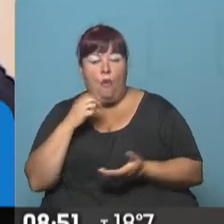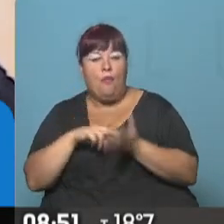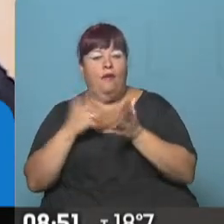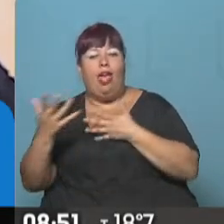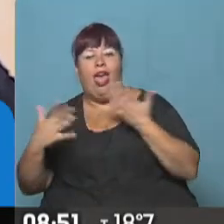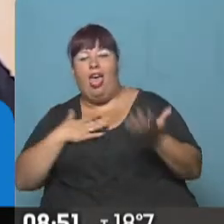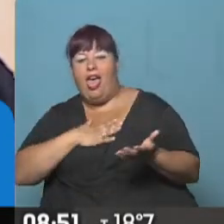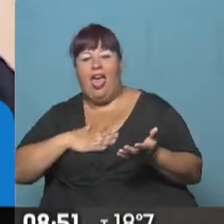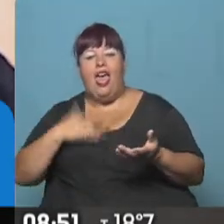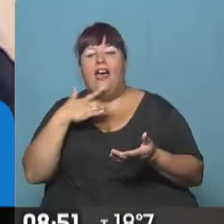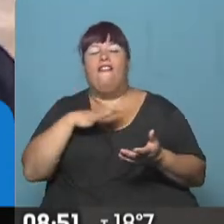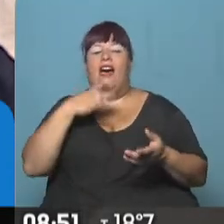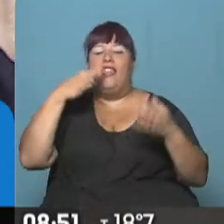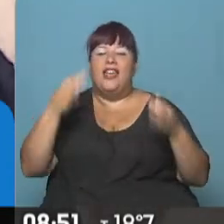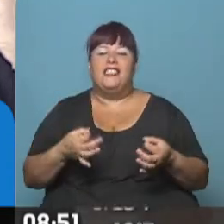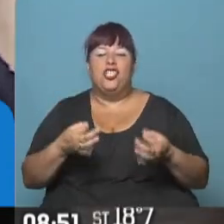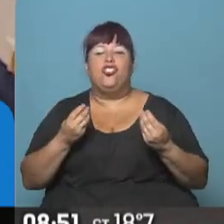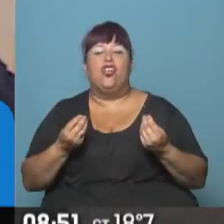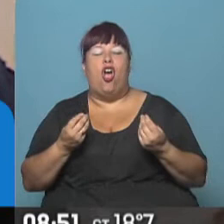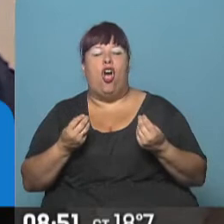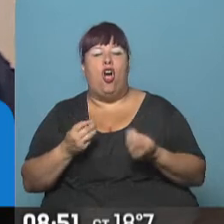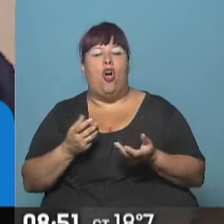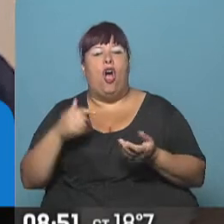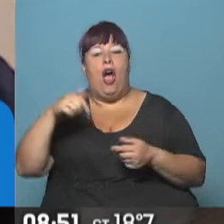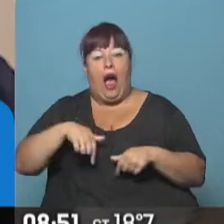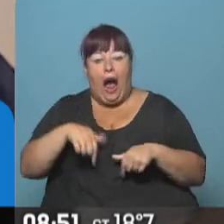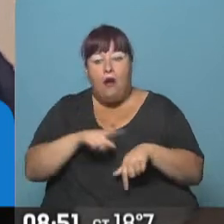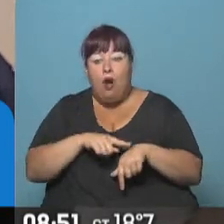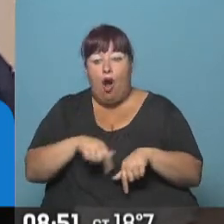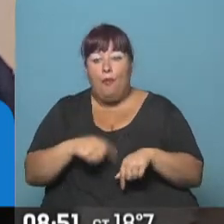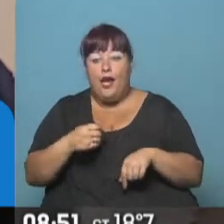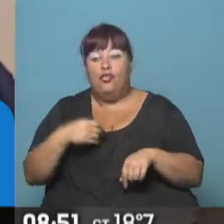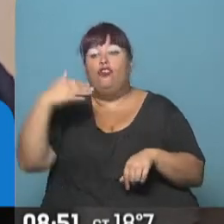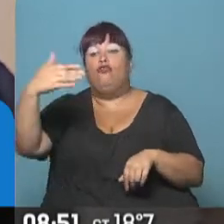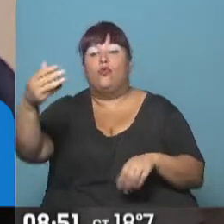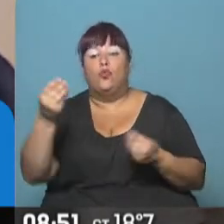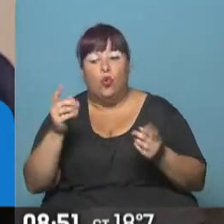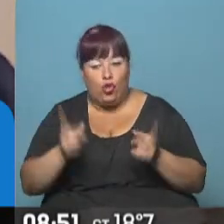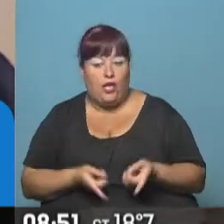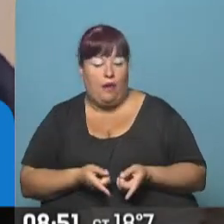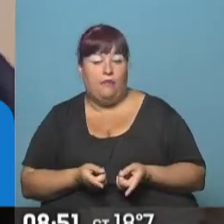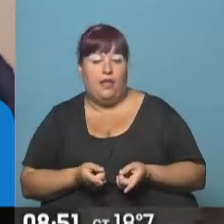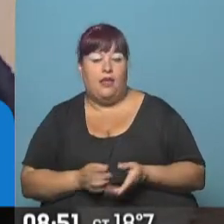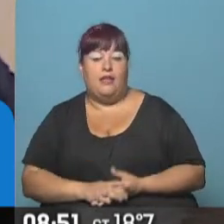encrucijada, tiene que decidir su ahora y su mañana,